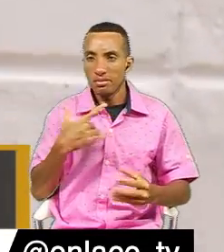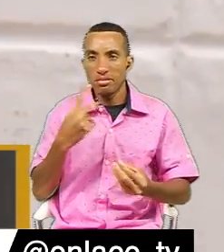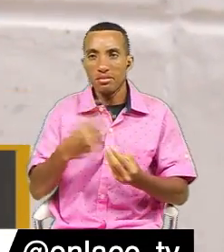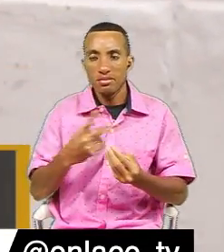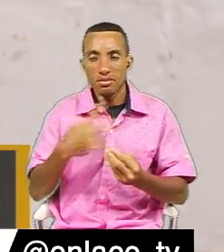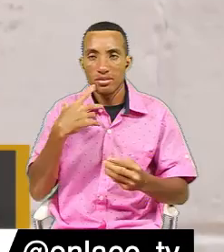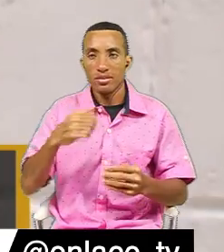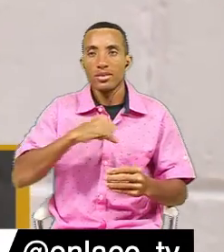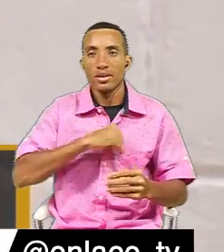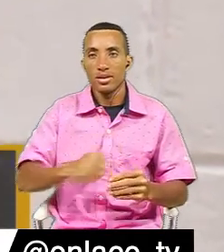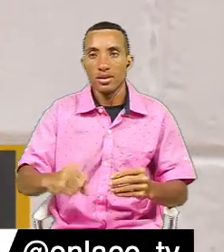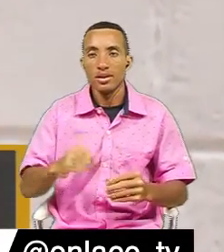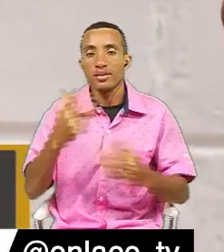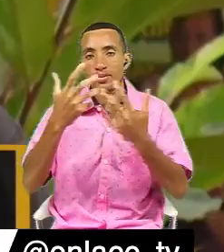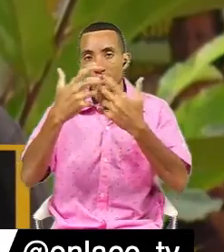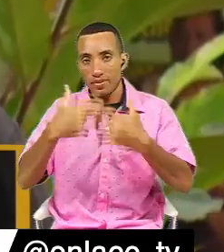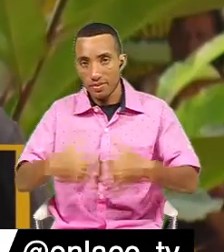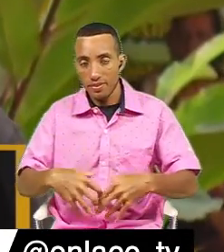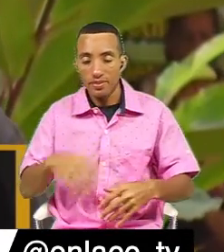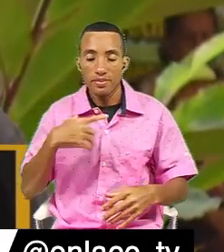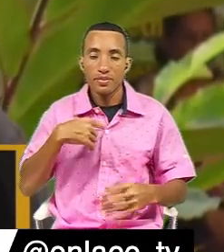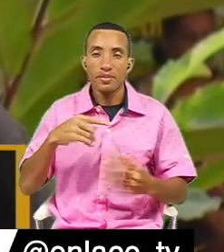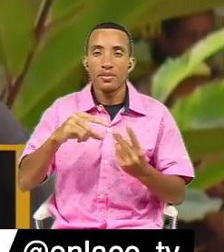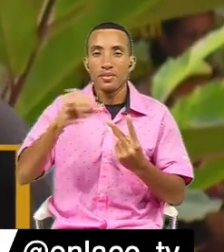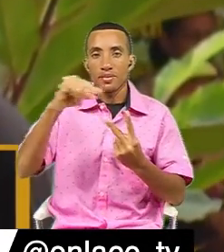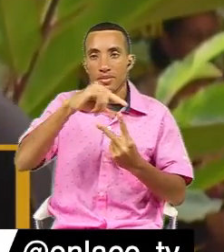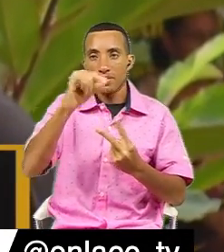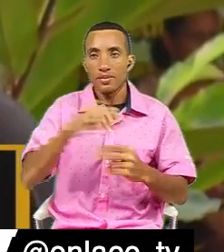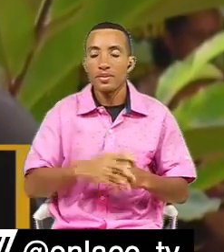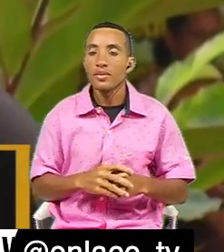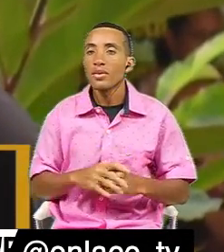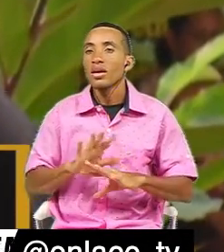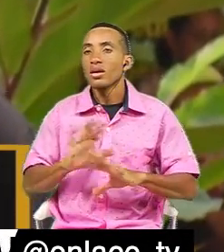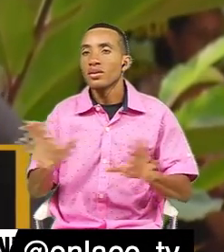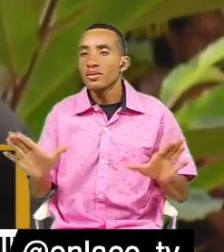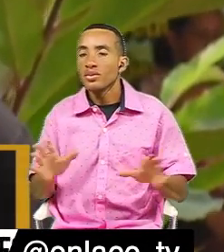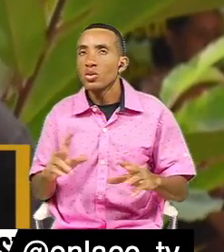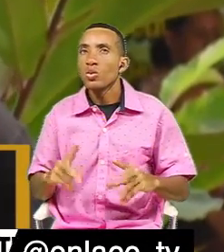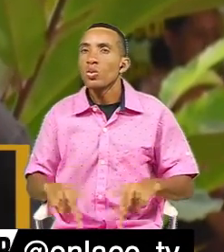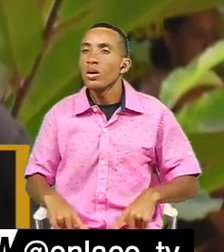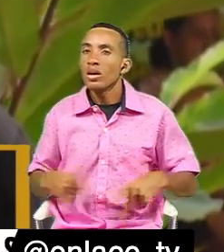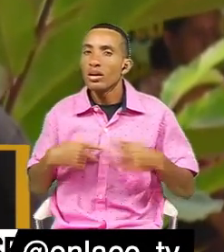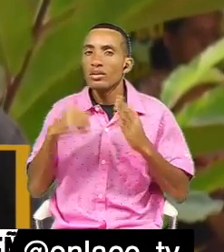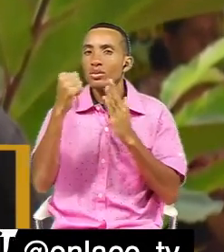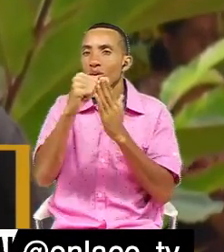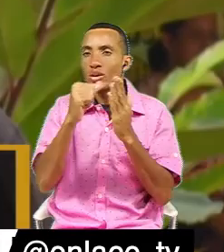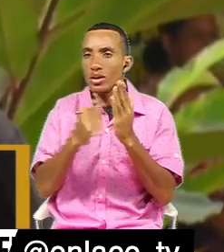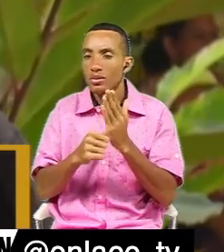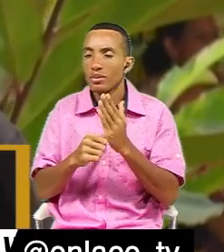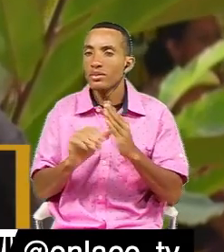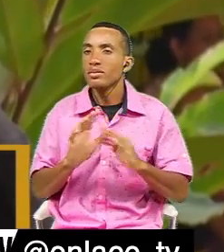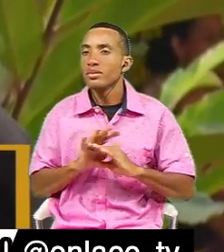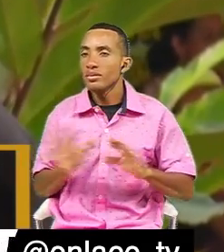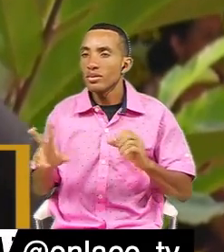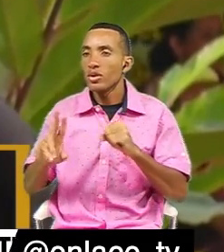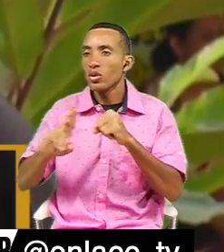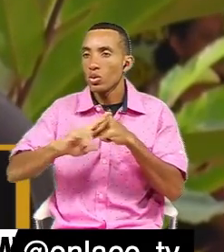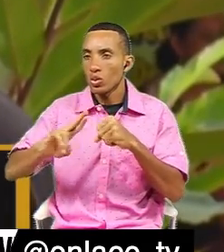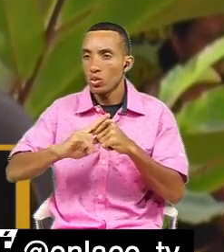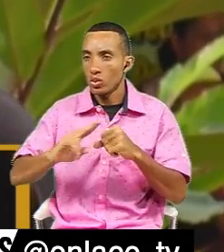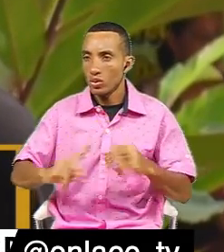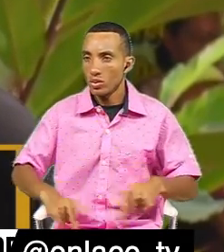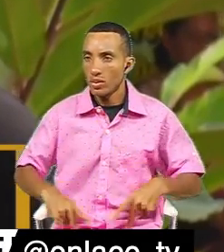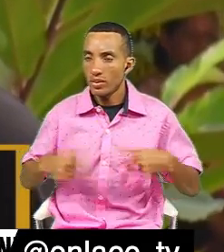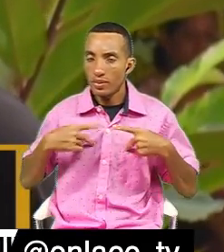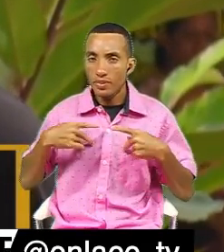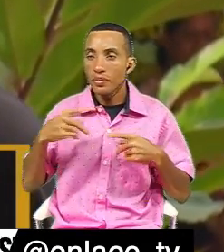derechos humanos que adelanta la corporación. Aquí trabajamos una ruta de vida, un programa que llamamos así, el cual vamos y buscamos a la